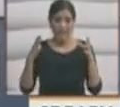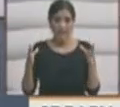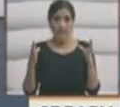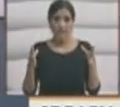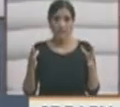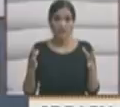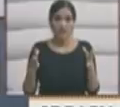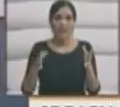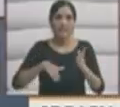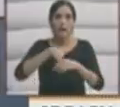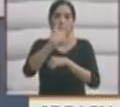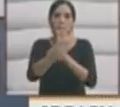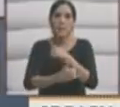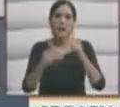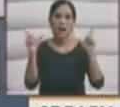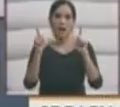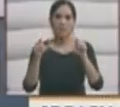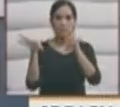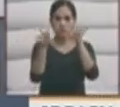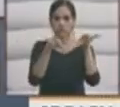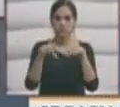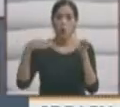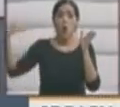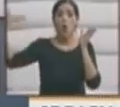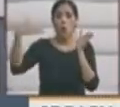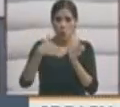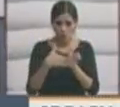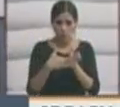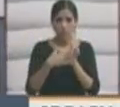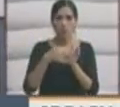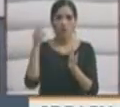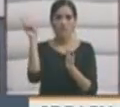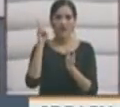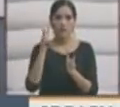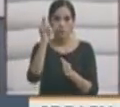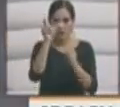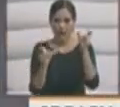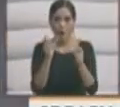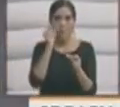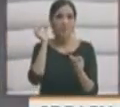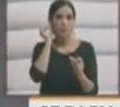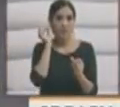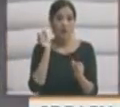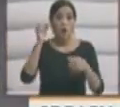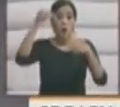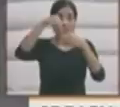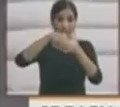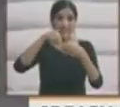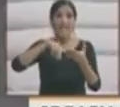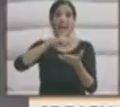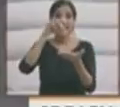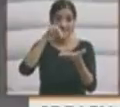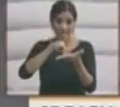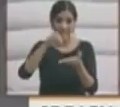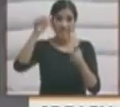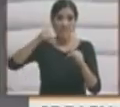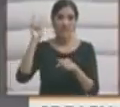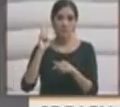mediático orquestado contra todos los venezolanos y todas las venezolanas, los que estamos aquí y los que están afuera, que somos